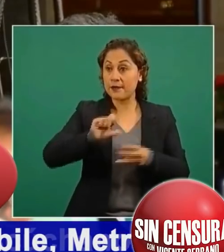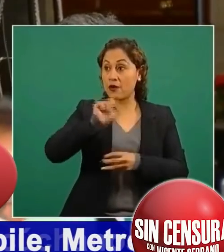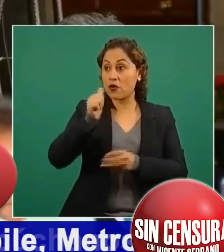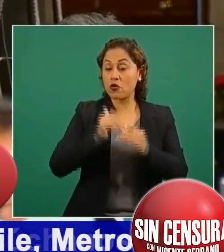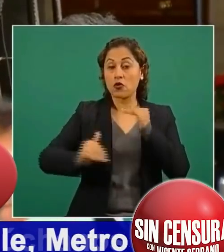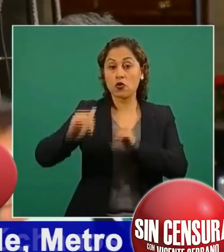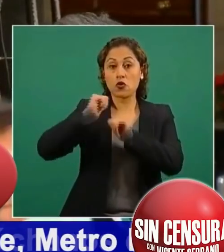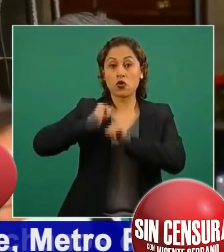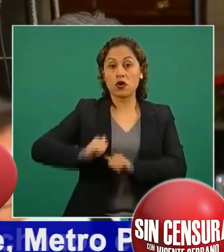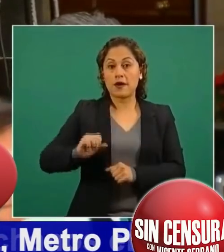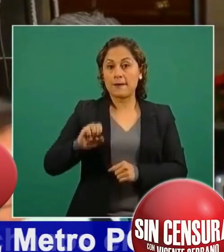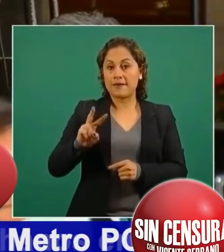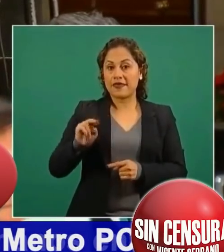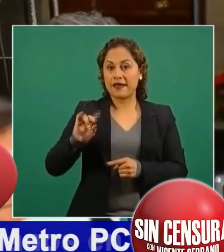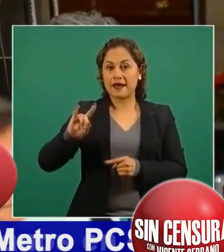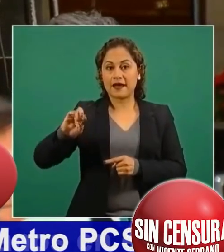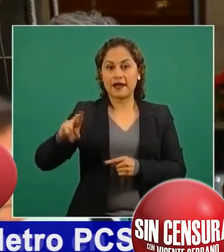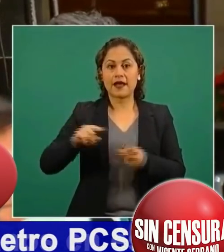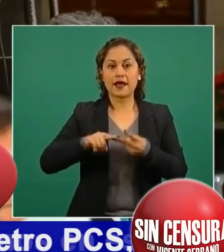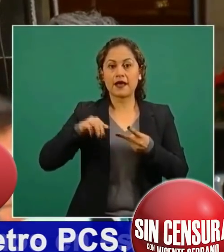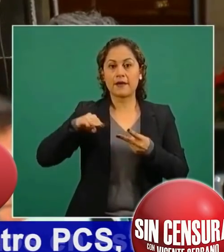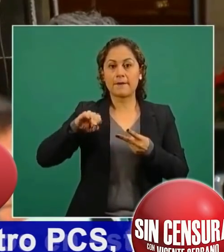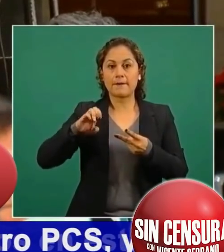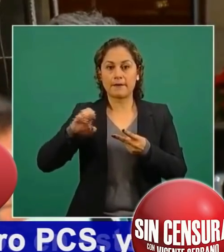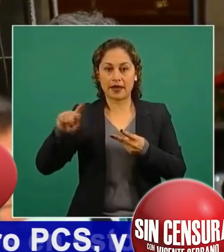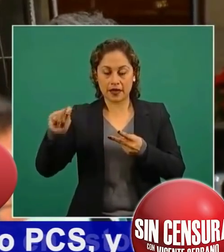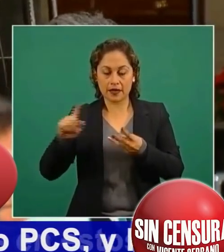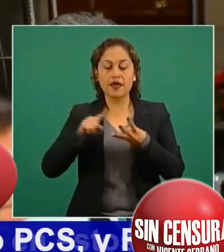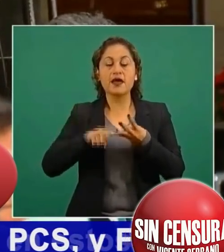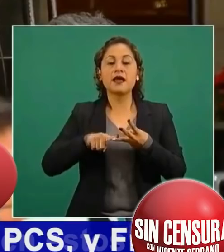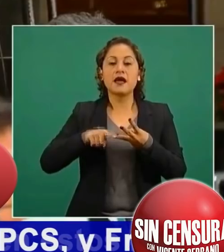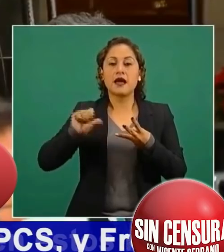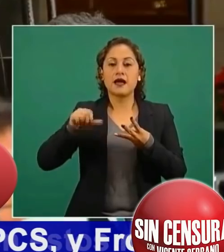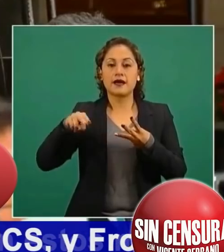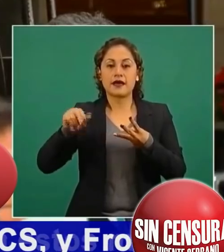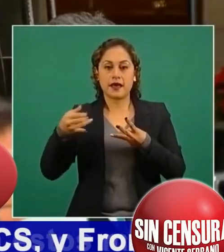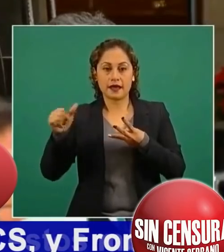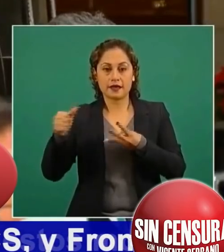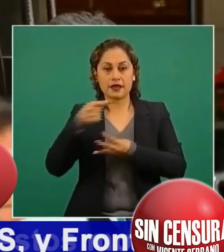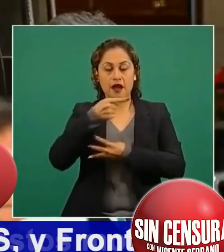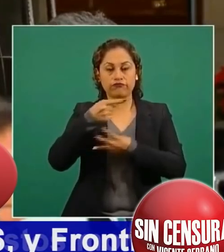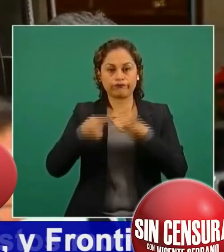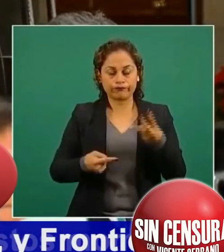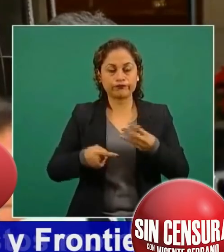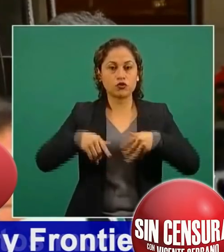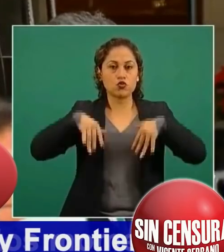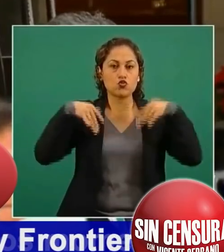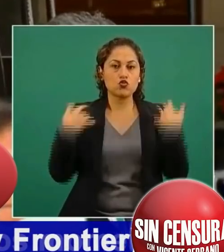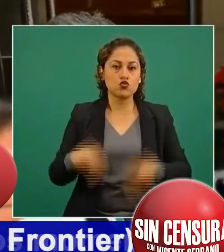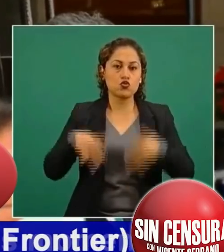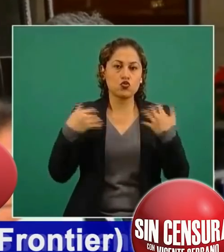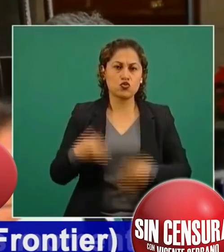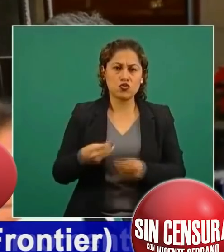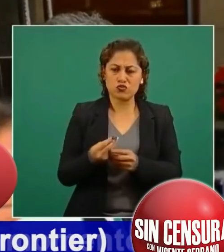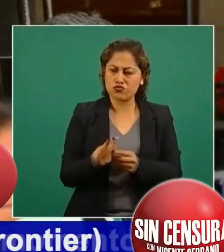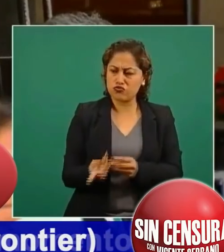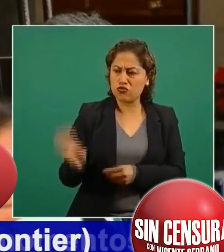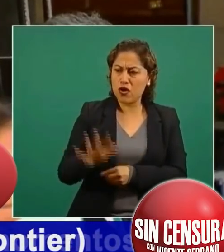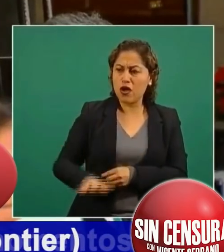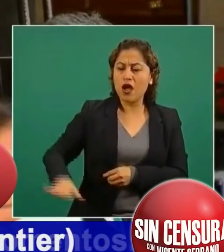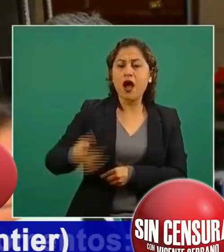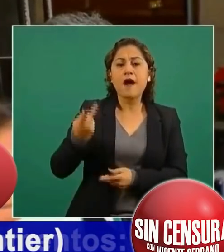José Antonio Meade, José Antonio González Zanaya. Ha habido, pues es una gama muy amplia de